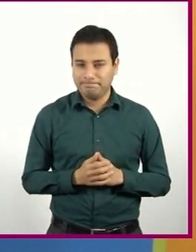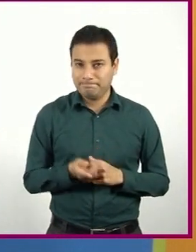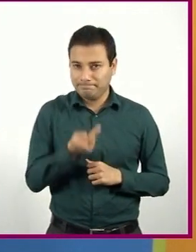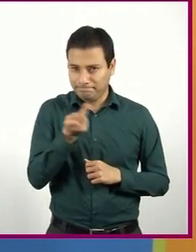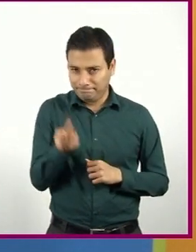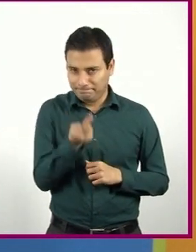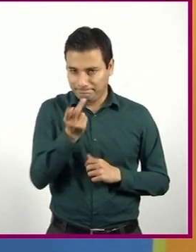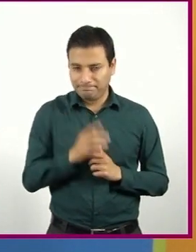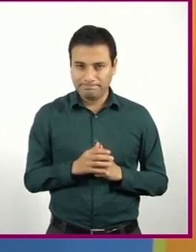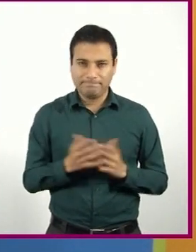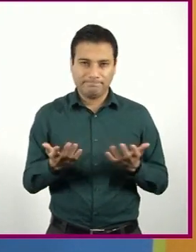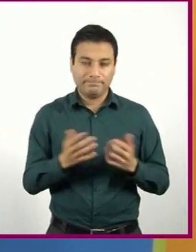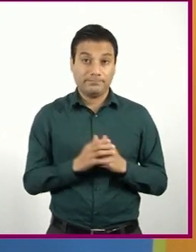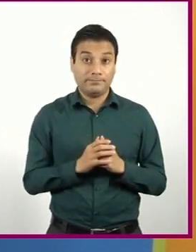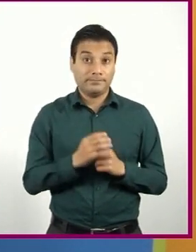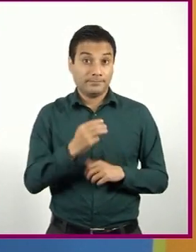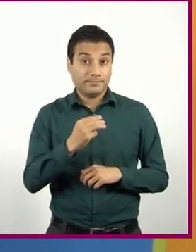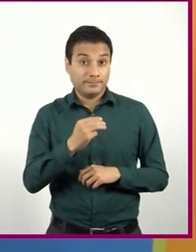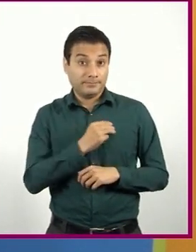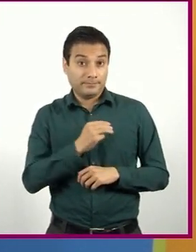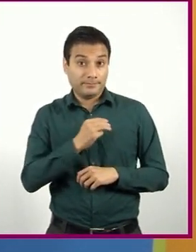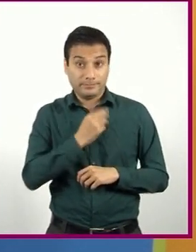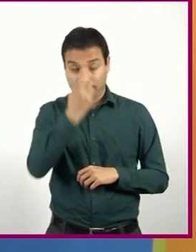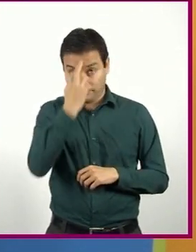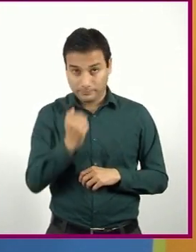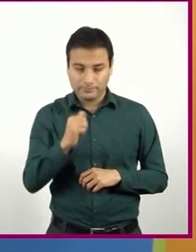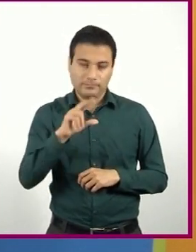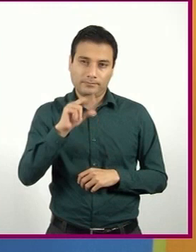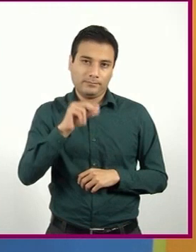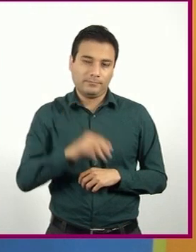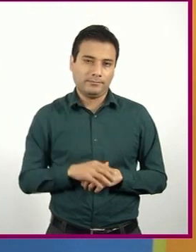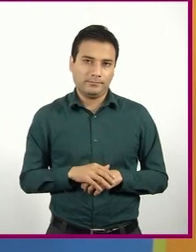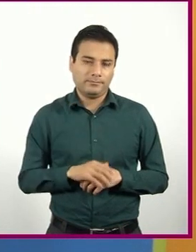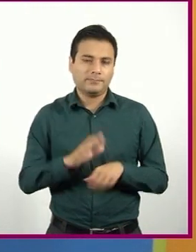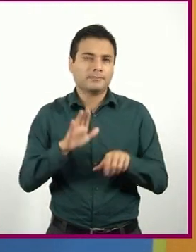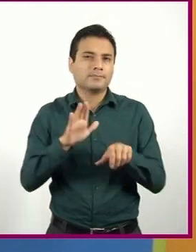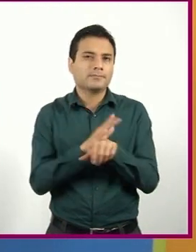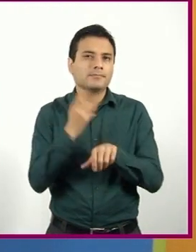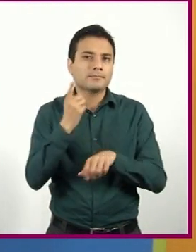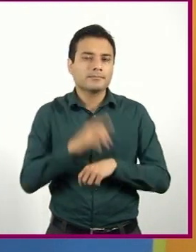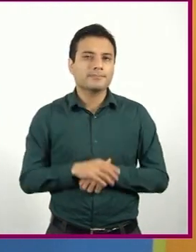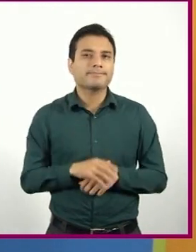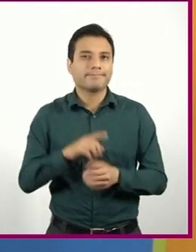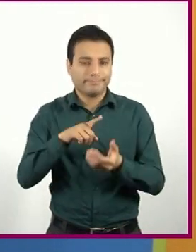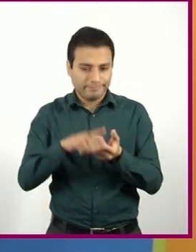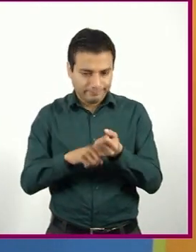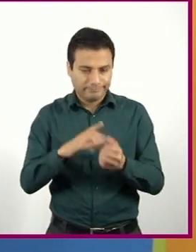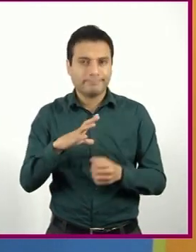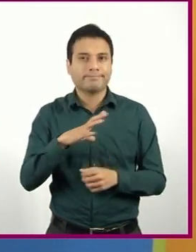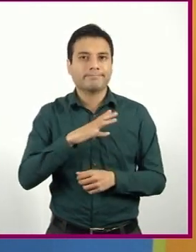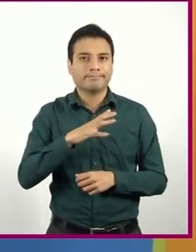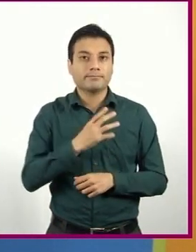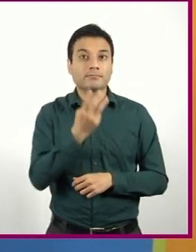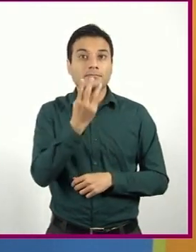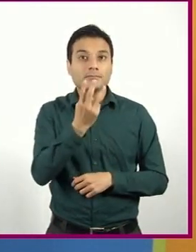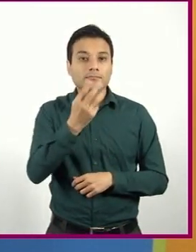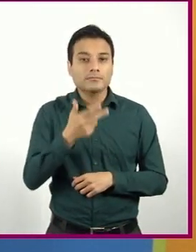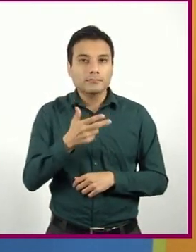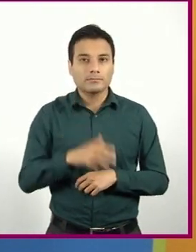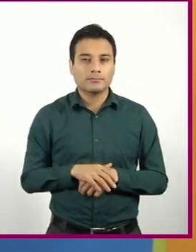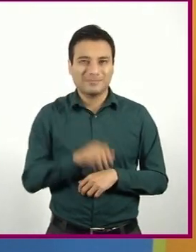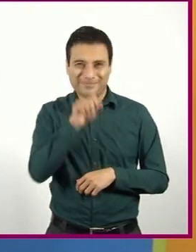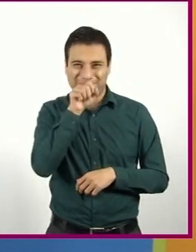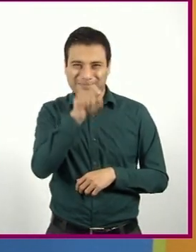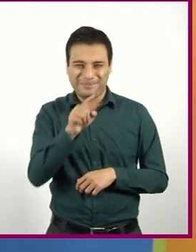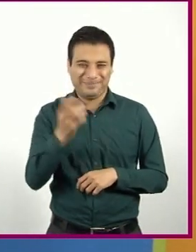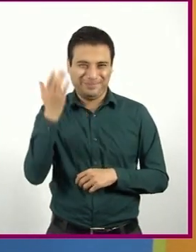interrogante, sabemos que María no tenía la razón, ya que pudimos encontrar la fracción 3/8, que al igual que sucedió con